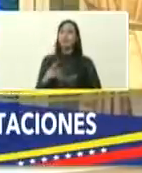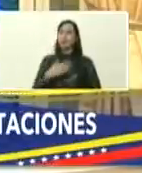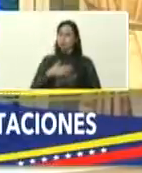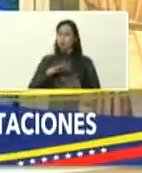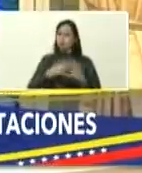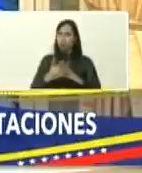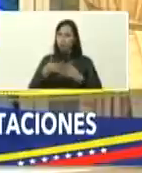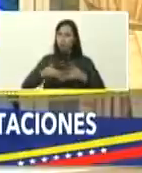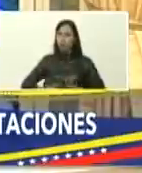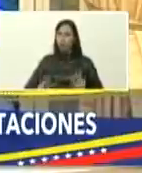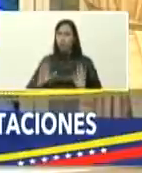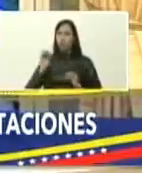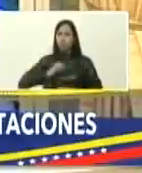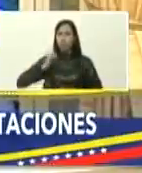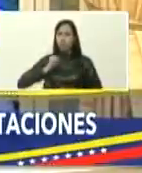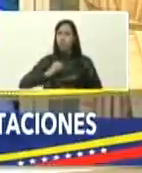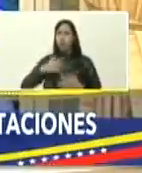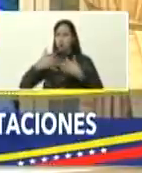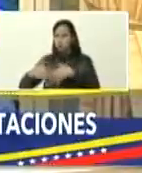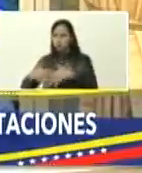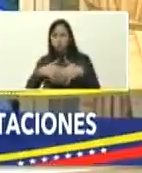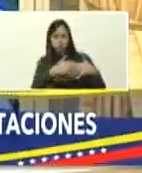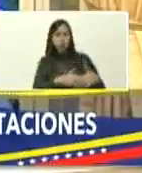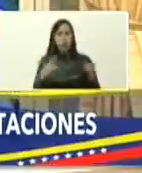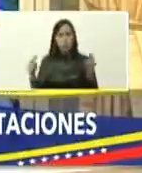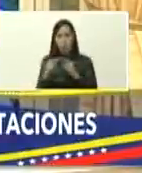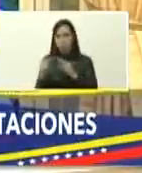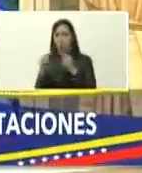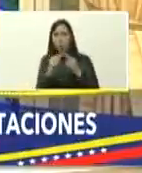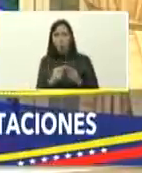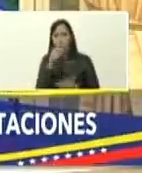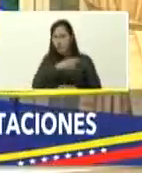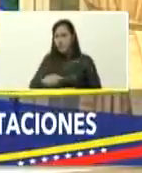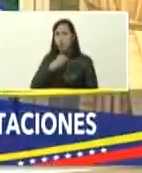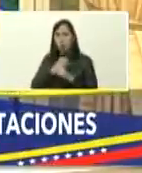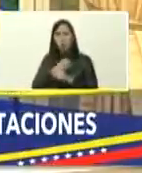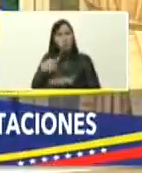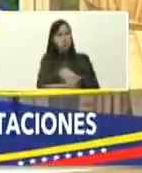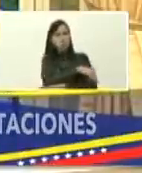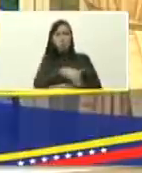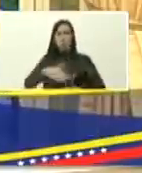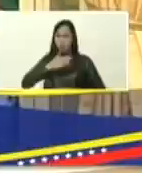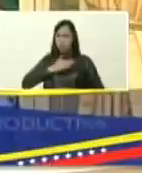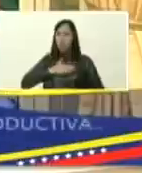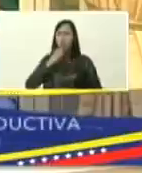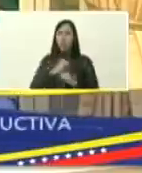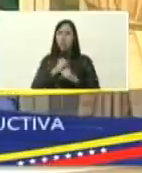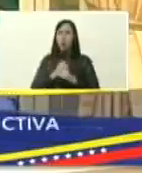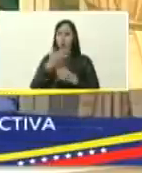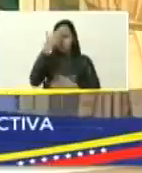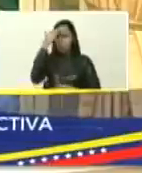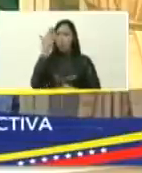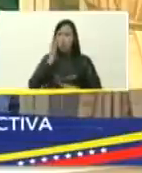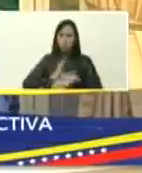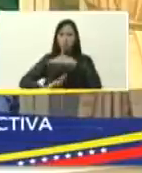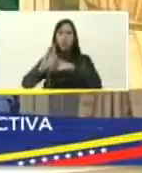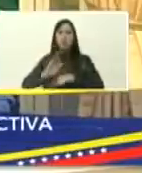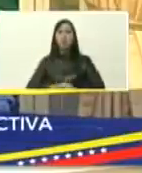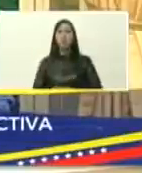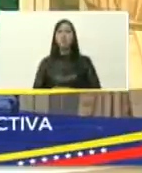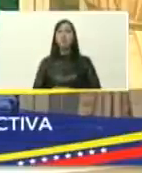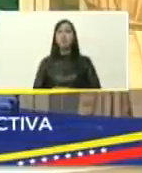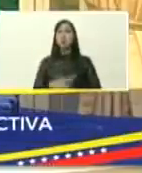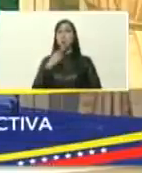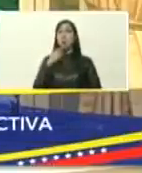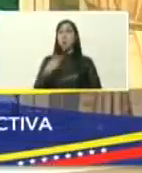barrio, vengo de la fábrica, vengo del sindicato, vengo de la calle. Yo soy un hombre de la calle, de a pie. Y yo le dije